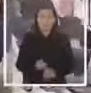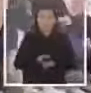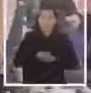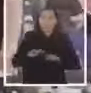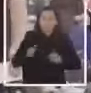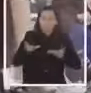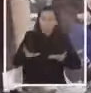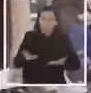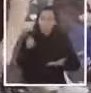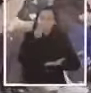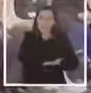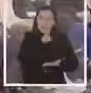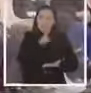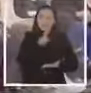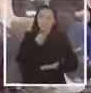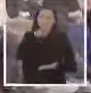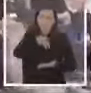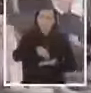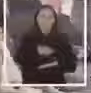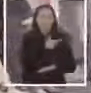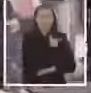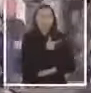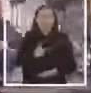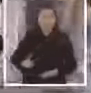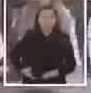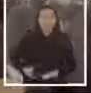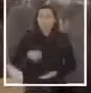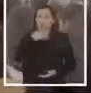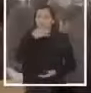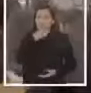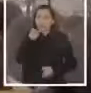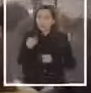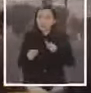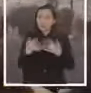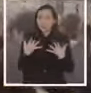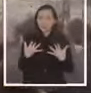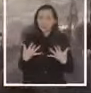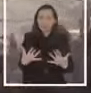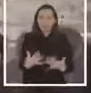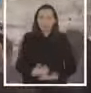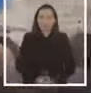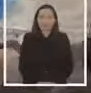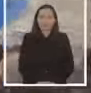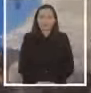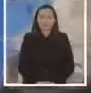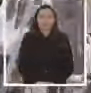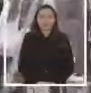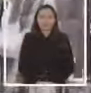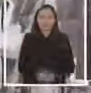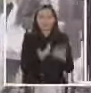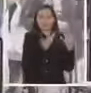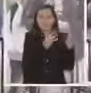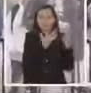Finalmente, Su Excelencia el Presidente de la República se dirigirá a las y los presentes.